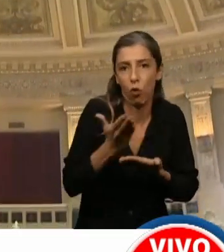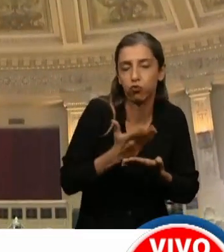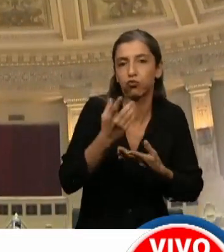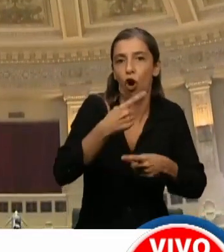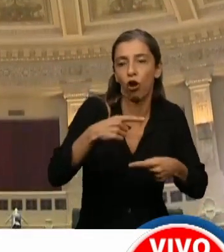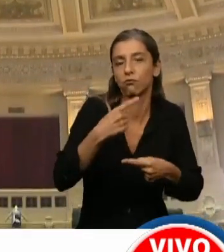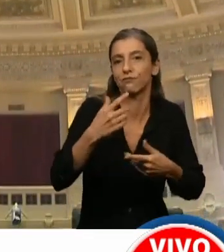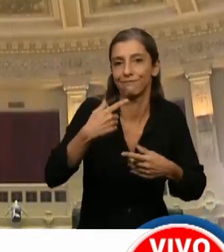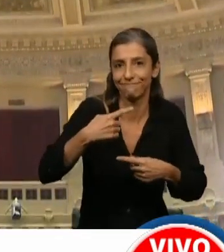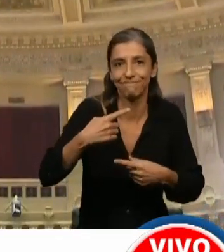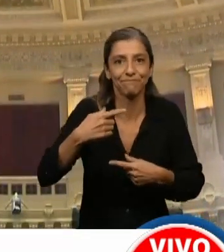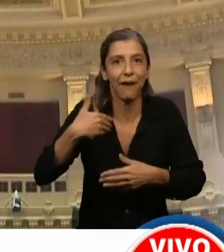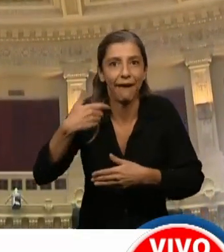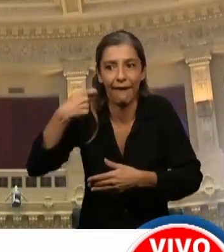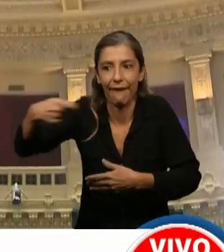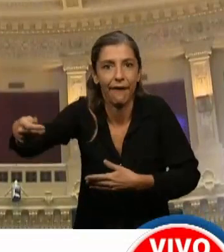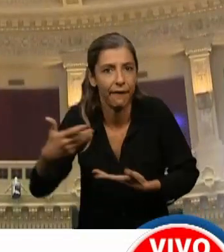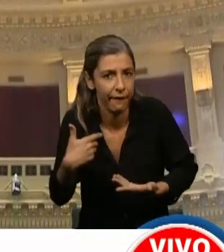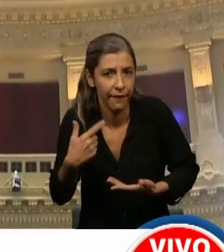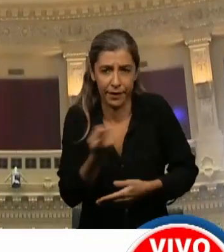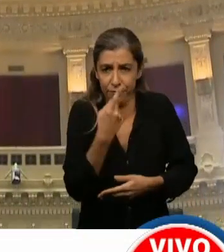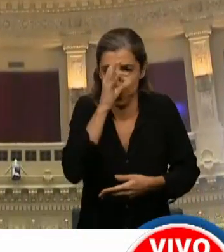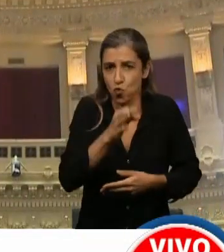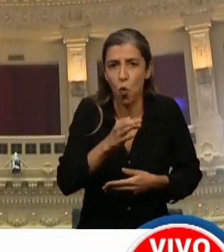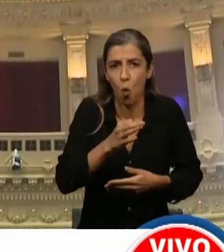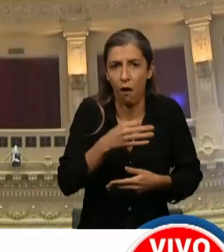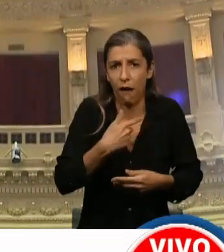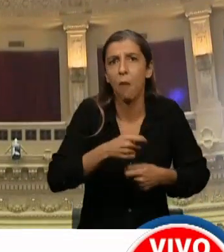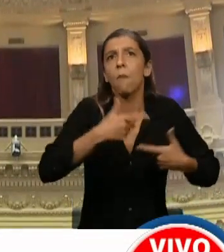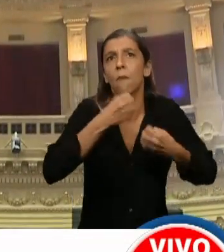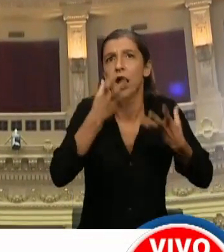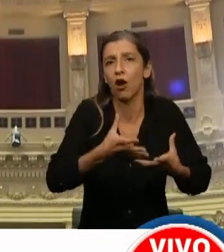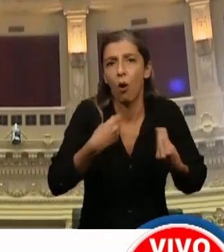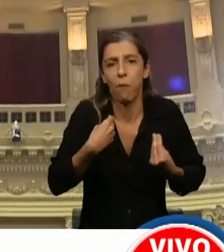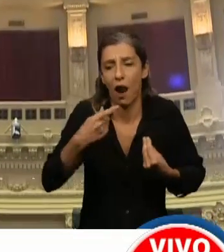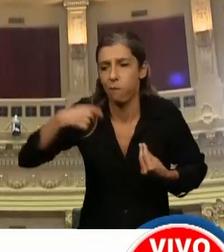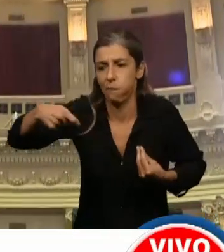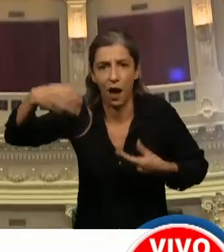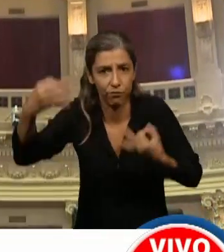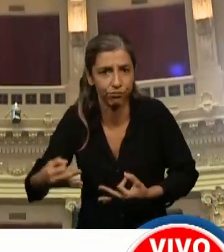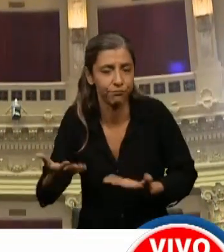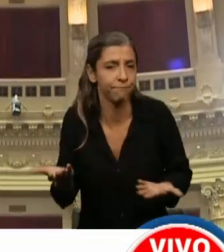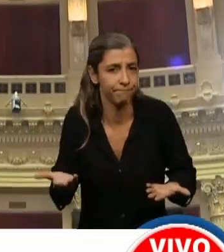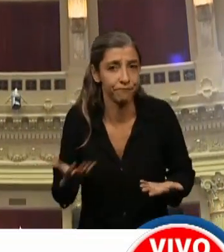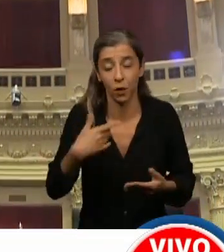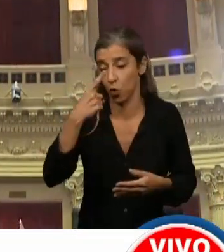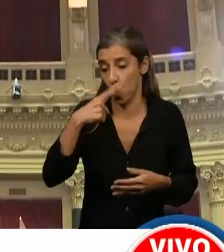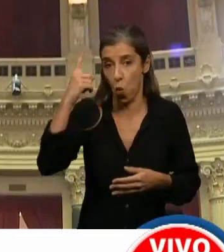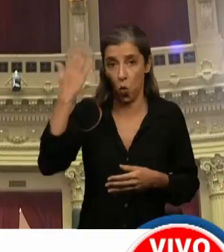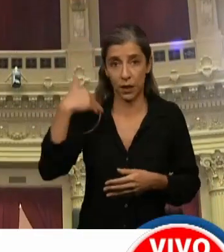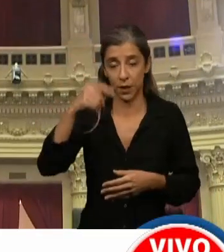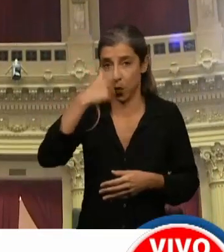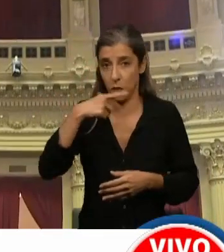luego los compromisos que esa deuda implicaba. Teniendo el último proceso de Macri-Cambiemos